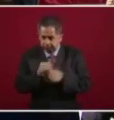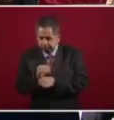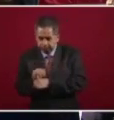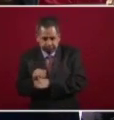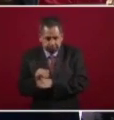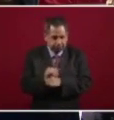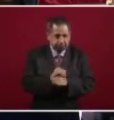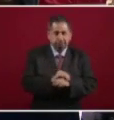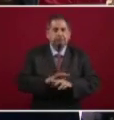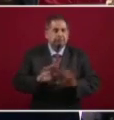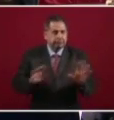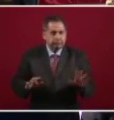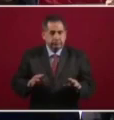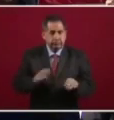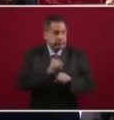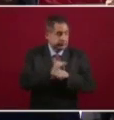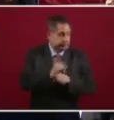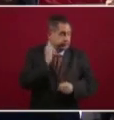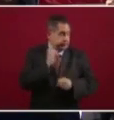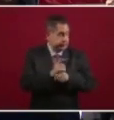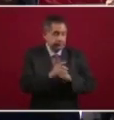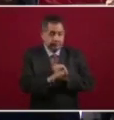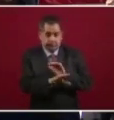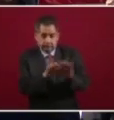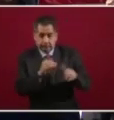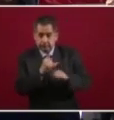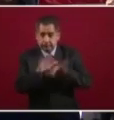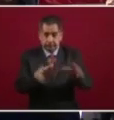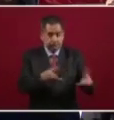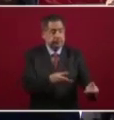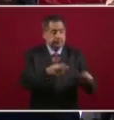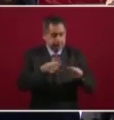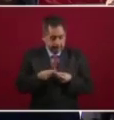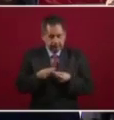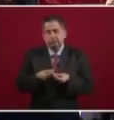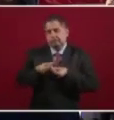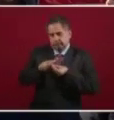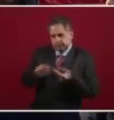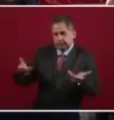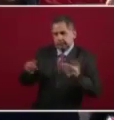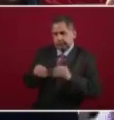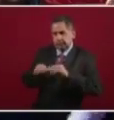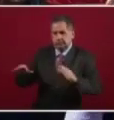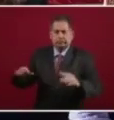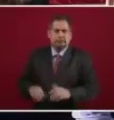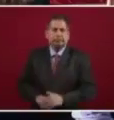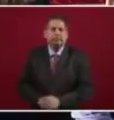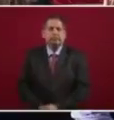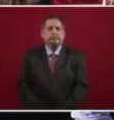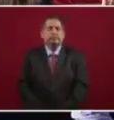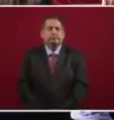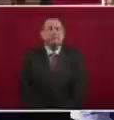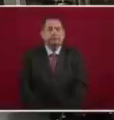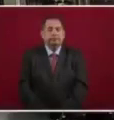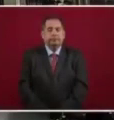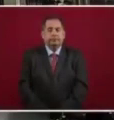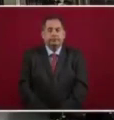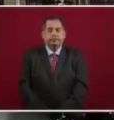investigación. Entonces, en la medida que tengamos nosotros toda la información, se les va a entregar. Pero presidente, ¿eso no cambia su